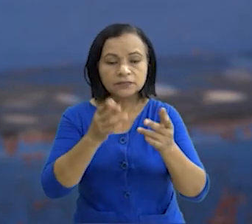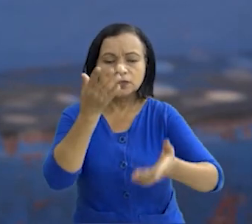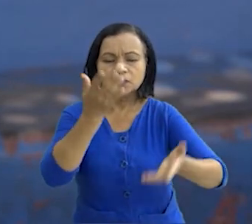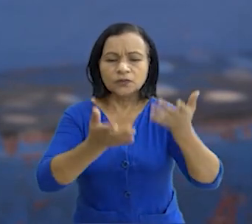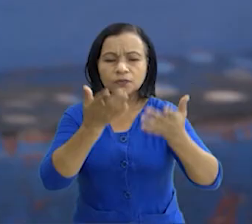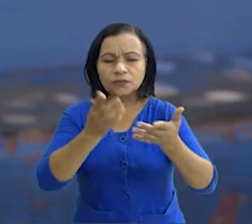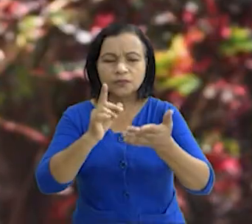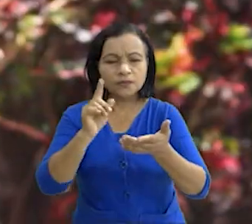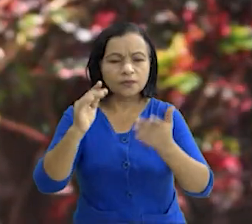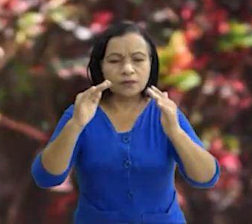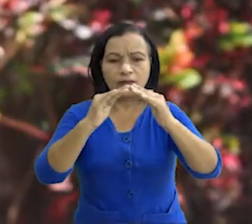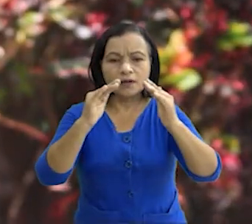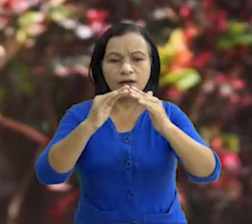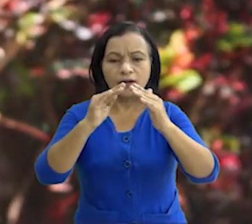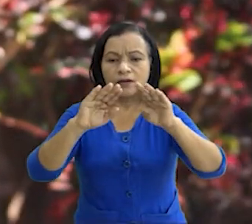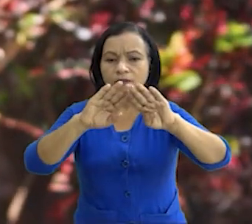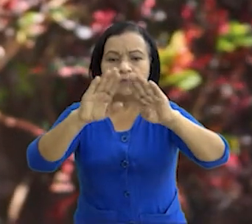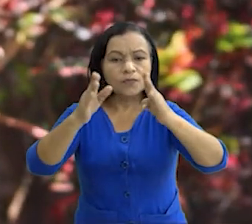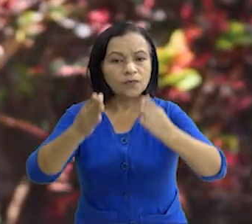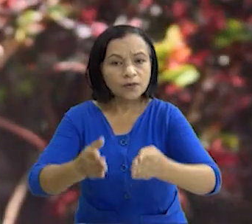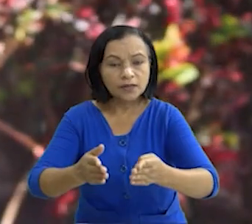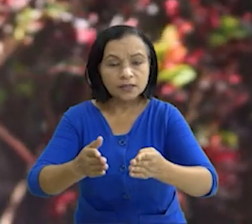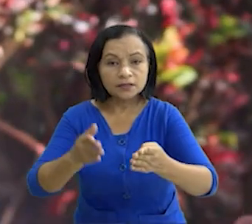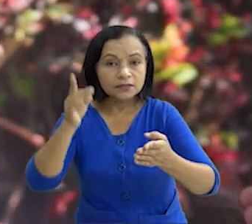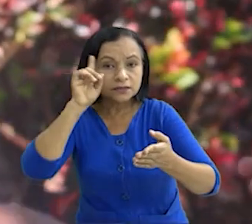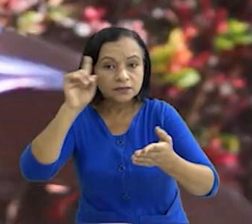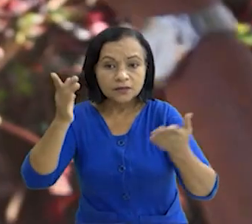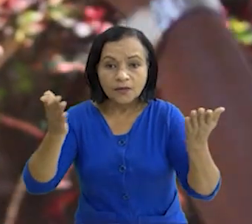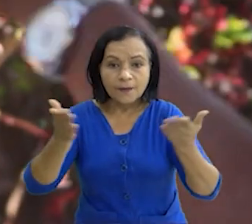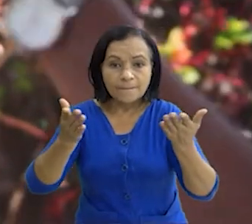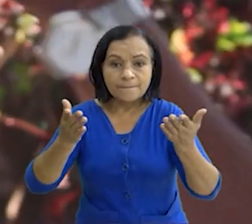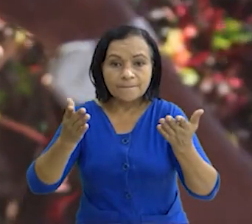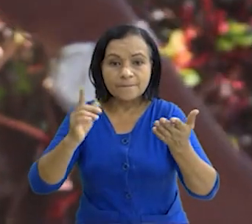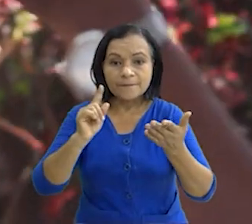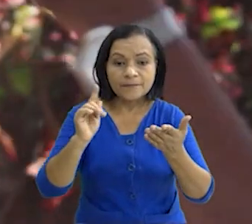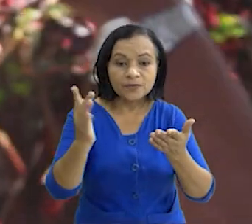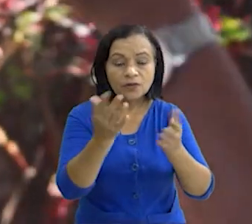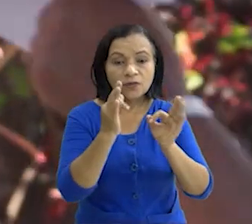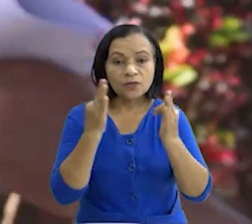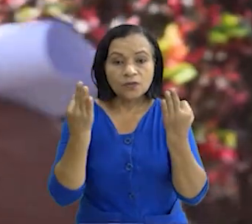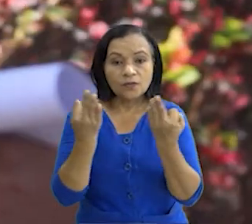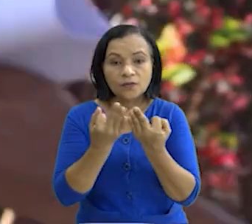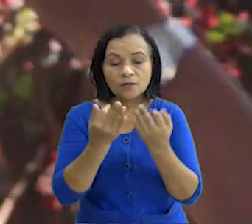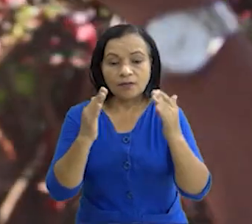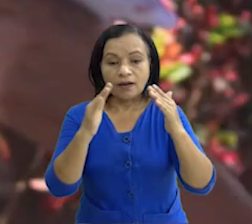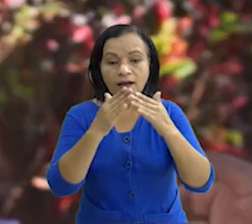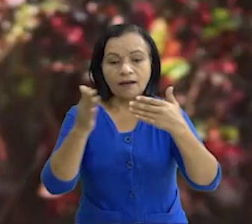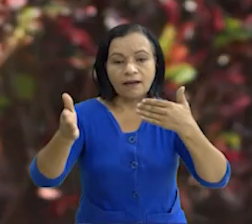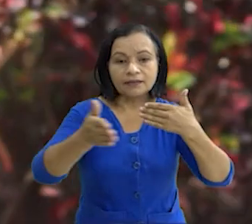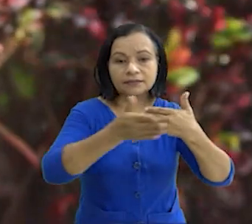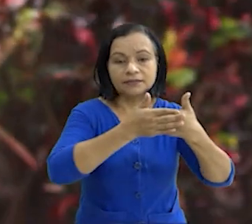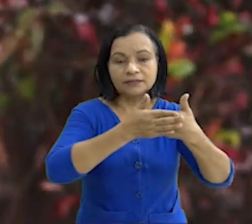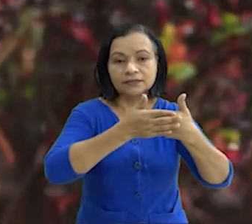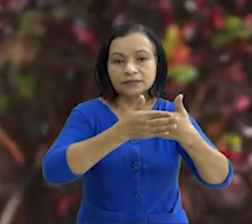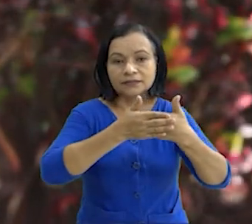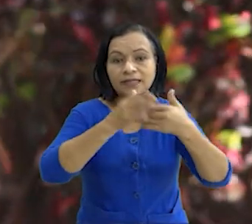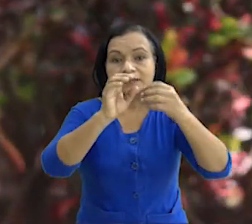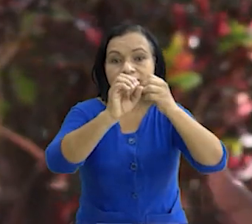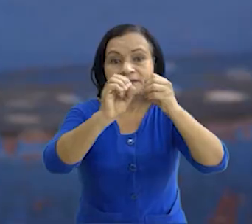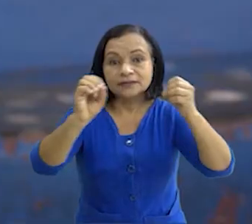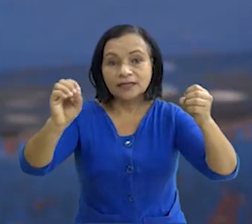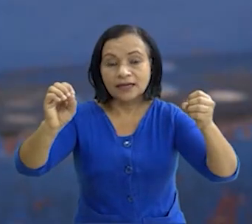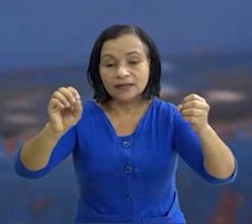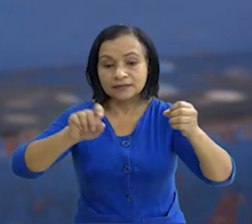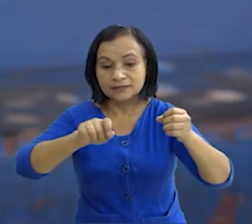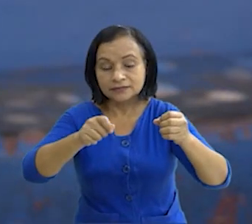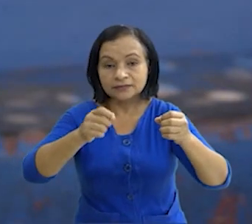quemó totalmente una vivienda a una compañera y no hallaba cómo abrir. Se fue toda la familia y dejó la casa encerrada. No había nadie que protegiera